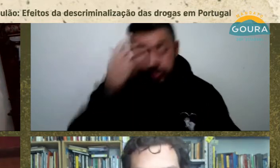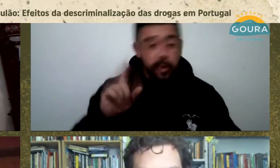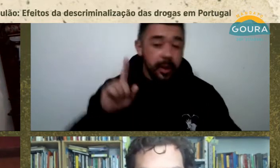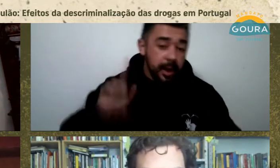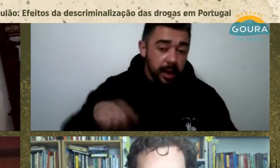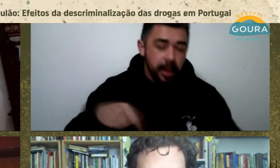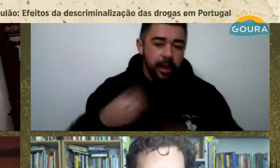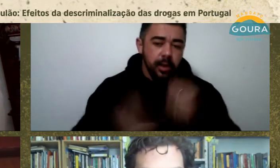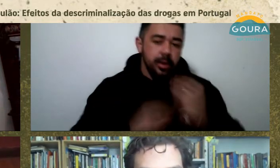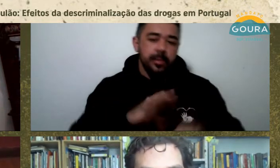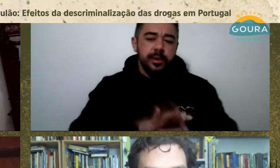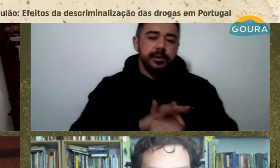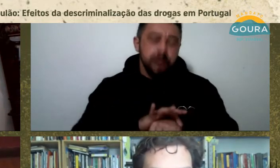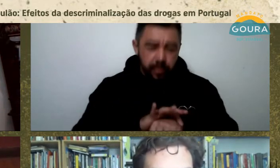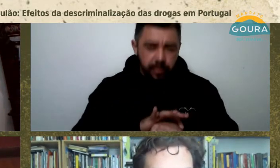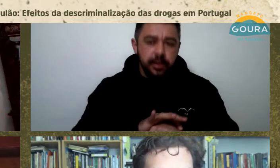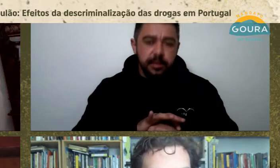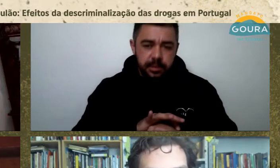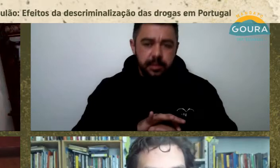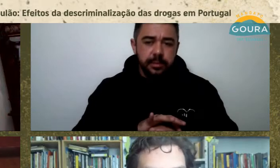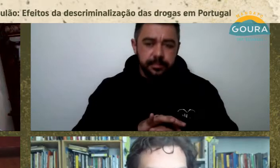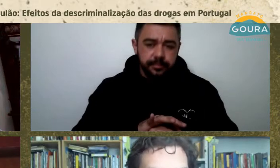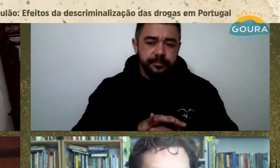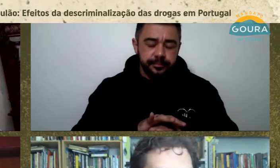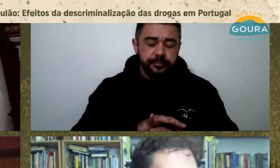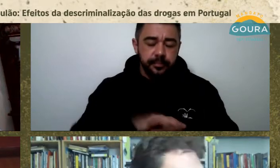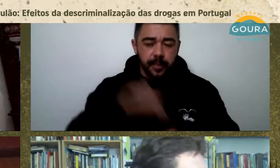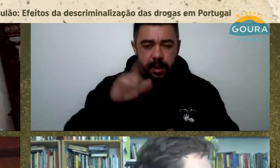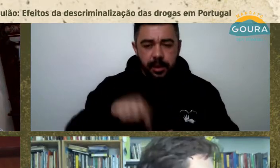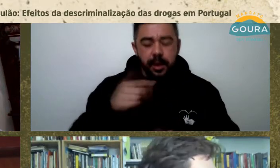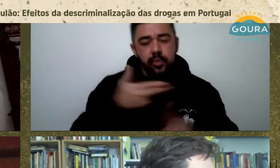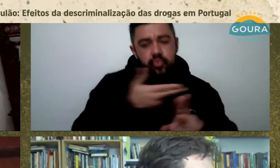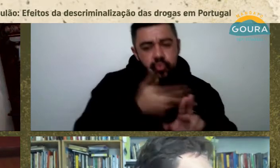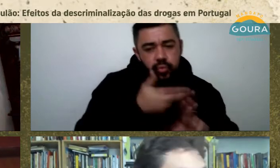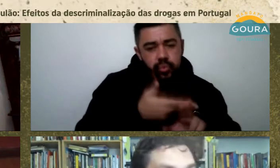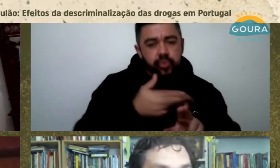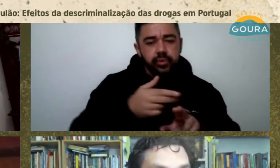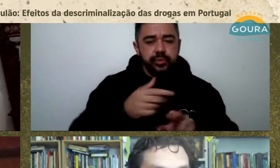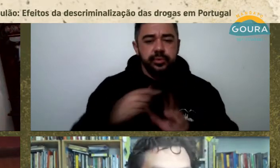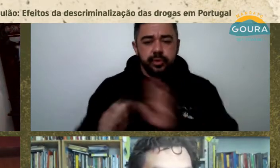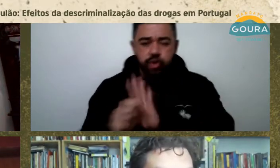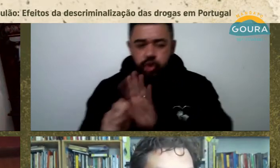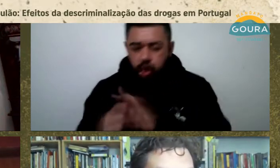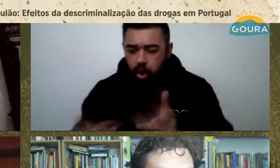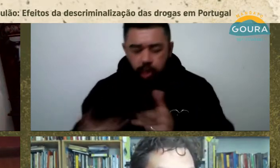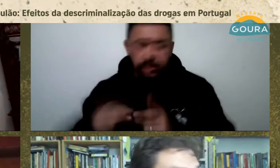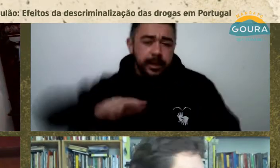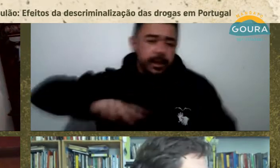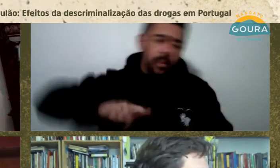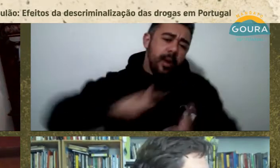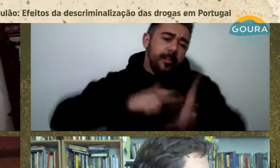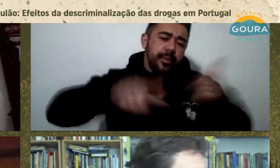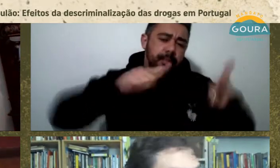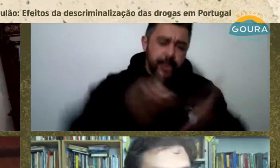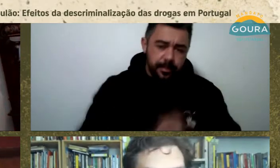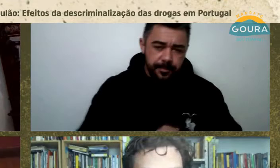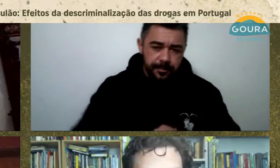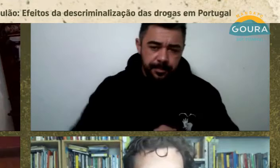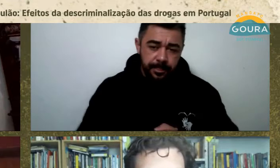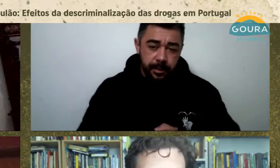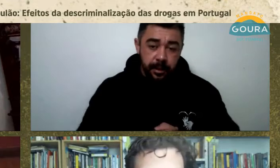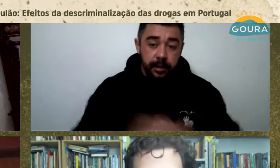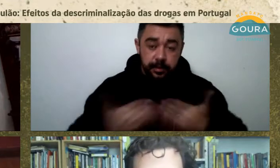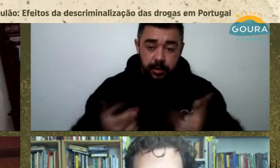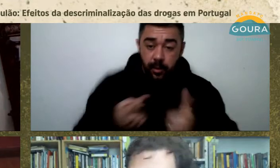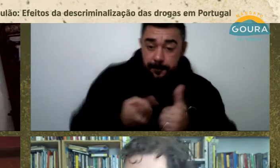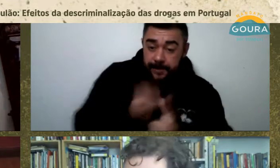seguridad para el uso de sustancias que no llegue a ser un uso problemático. Por lo tanto, la primera